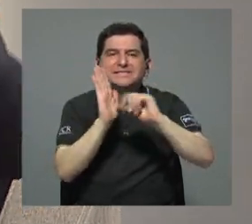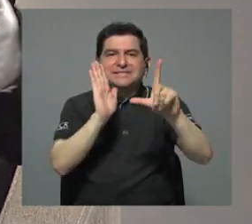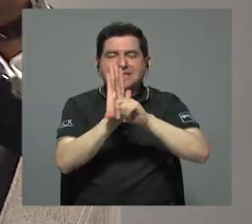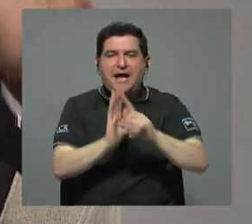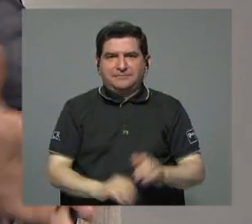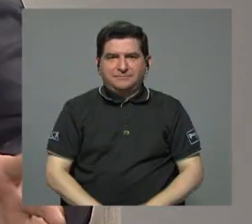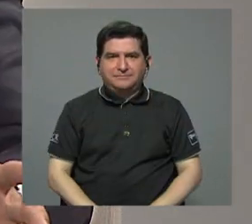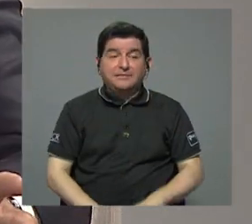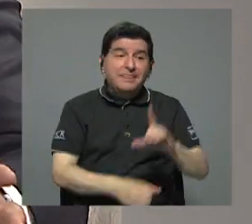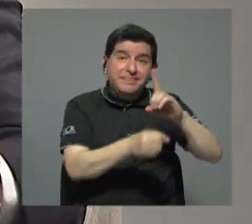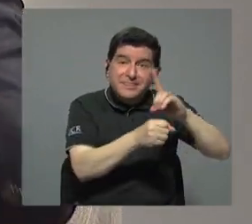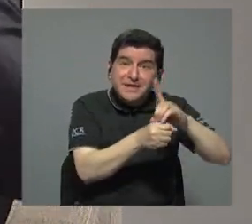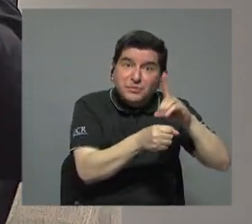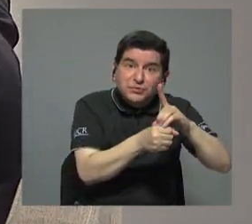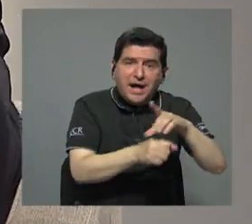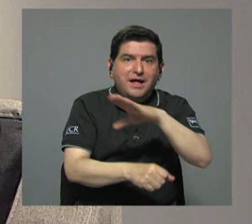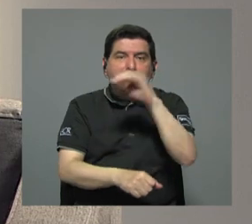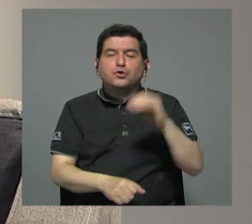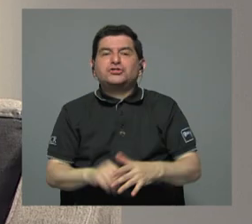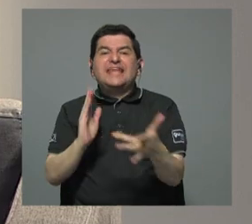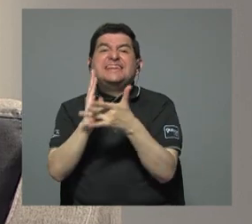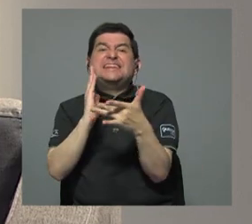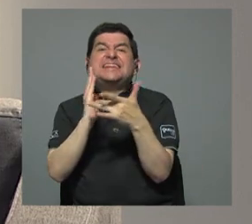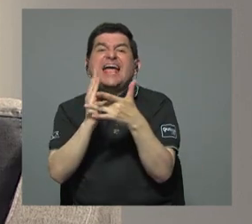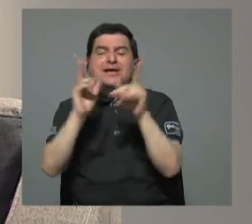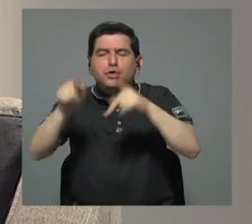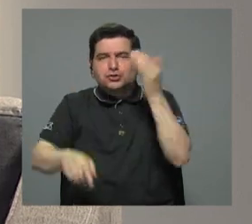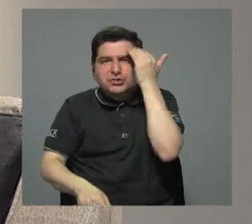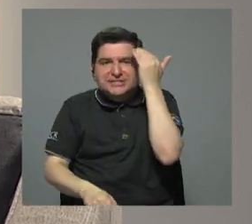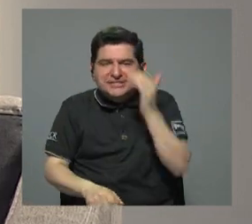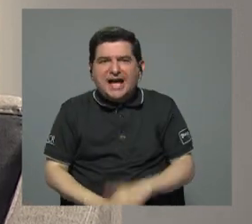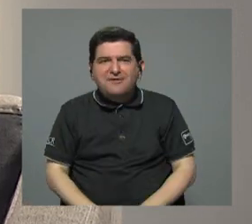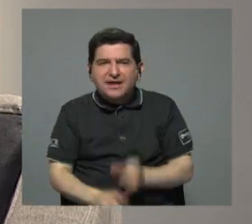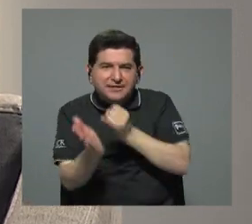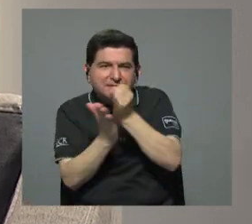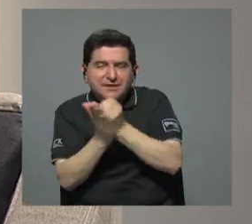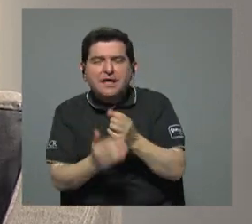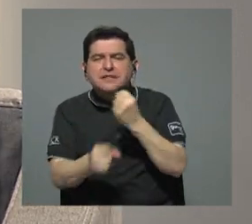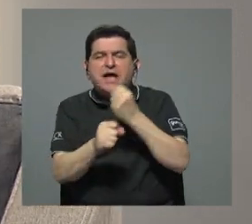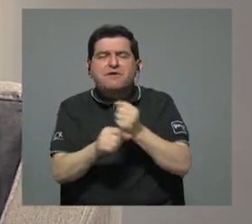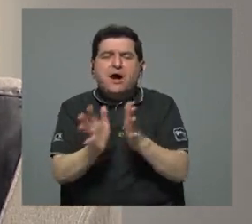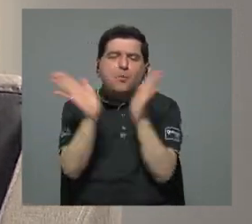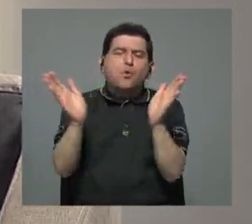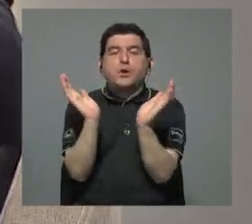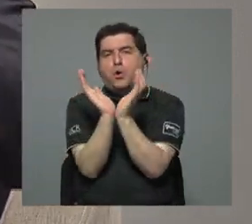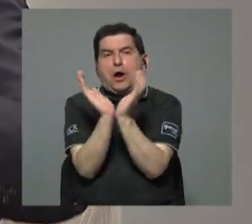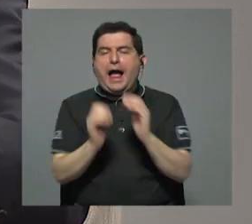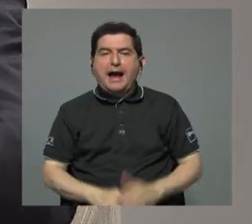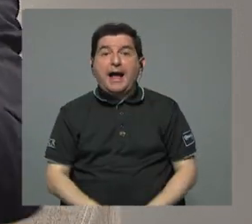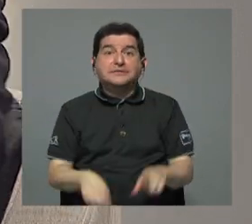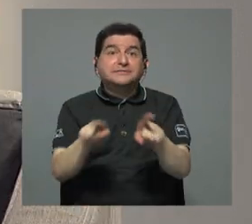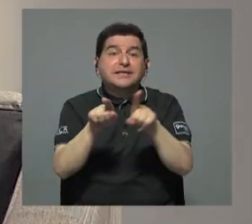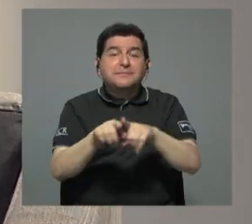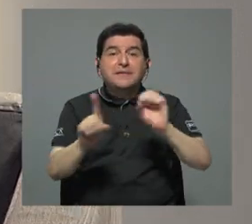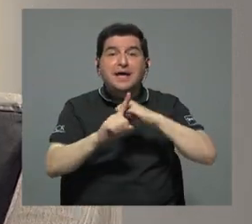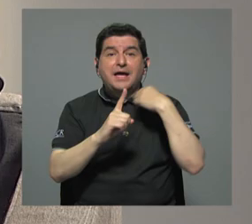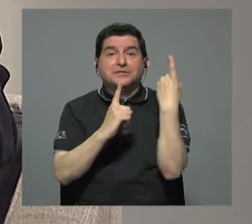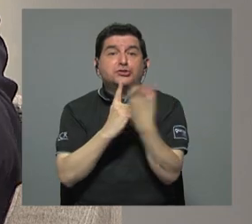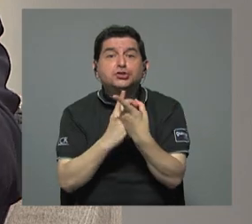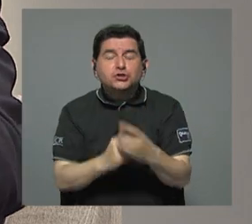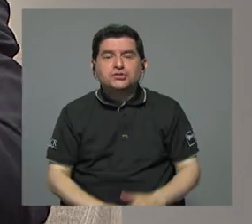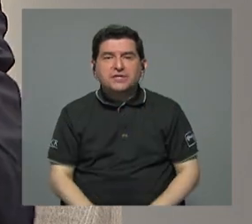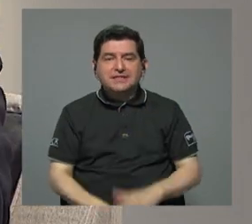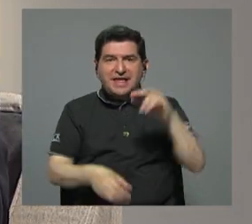que son diputados y técnicos gente que sabe la materia investigadora pública o de la caja y además sociedad civil